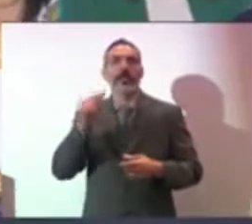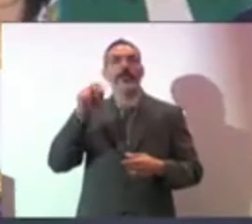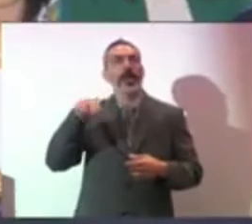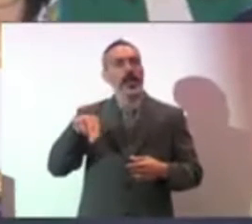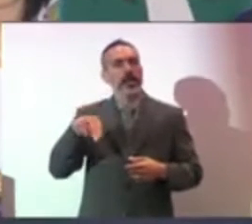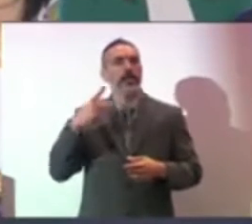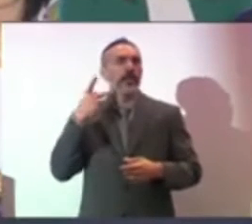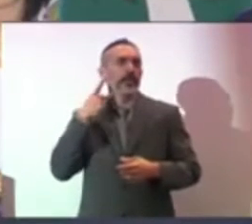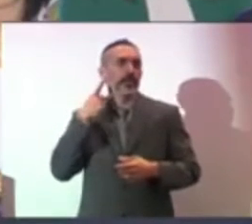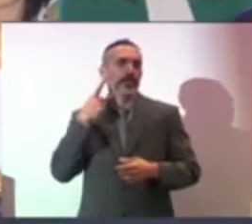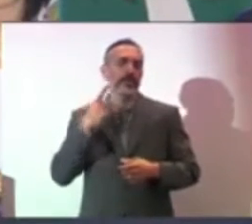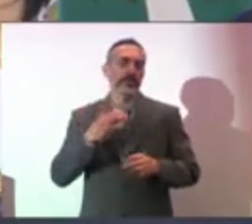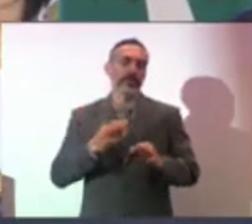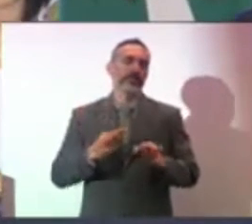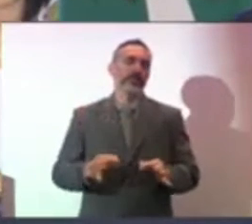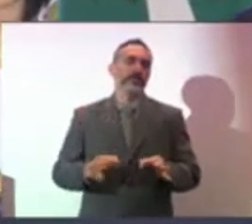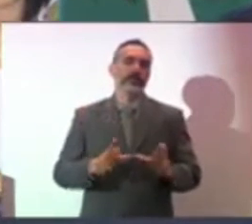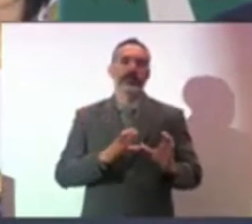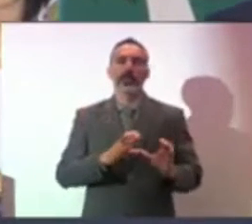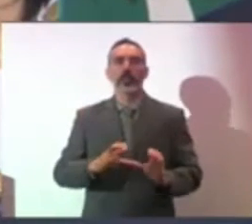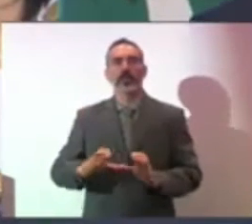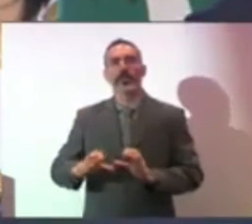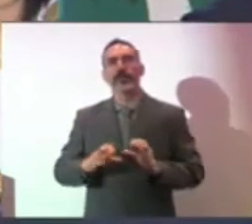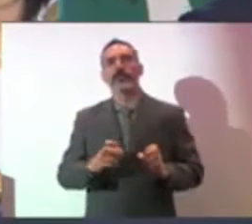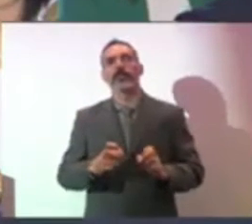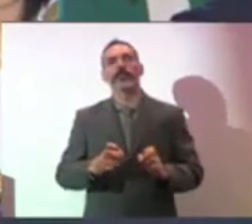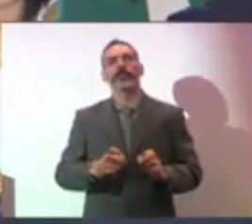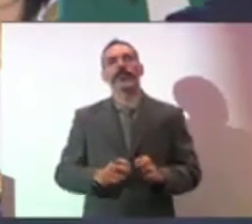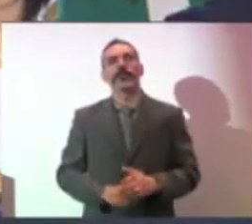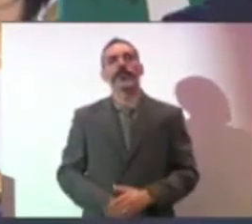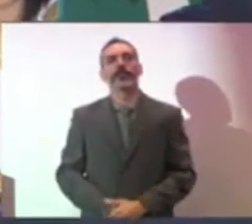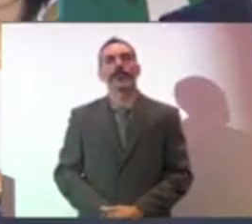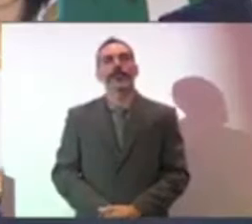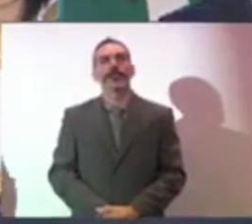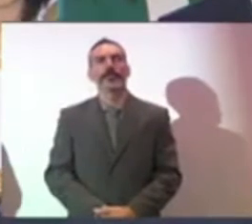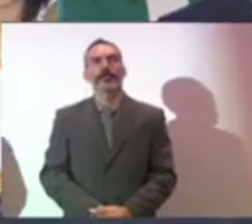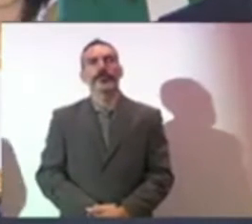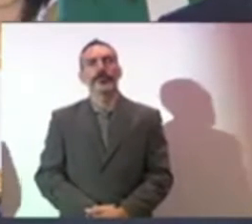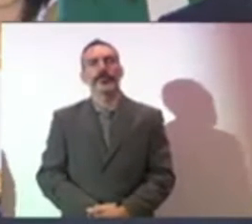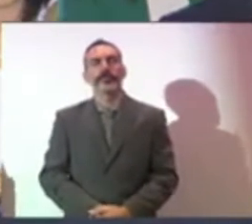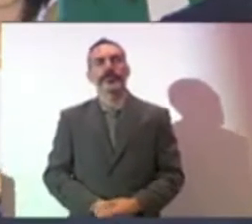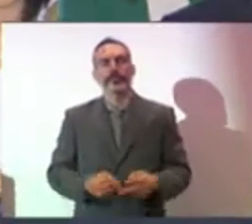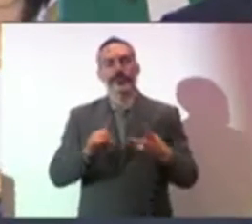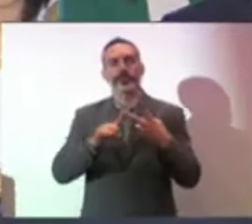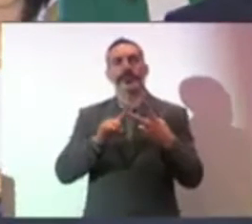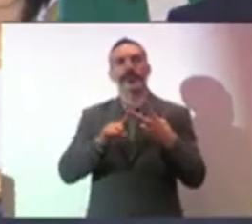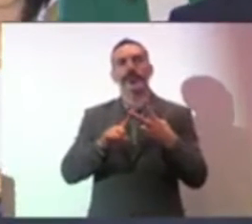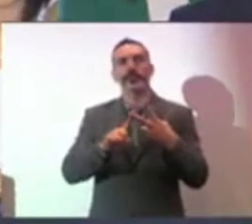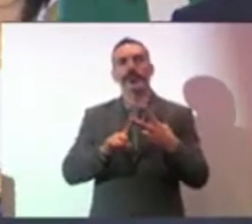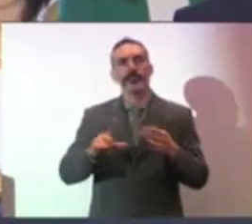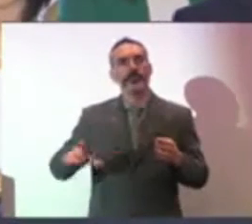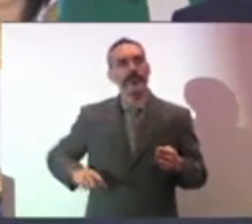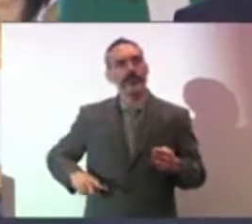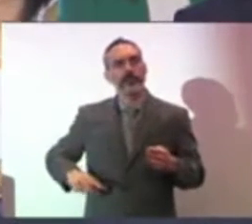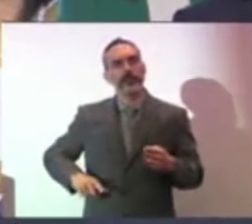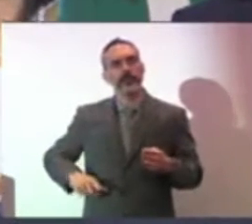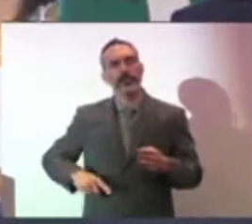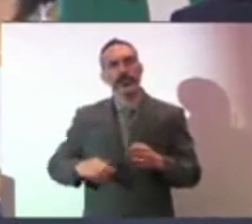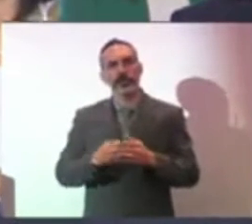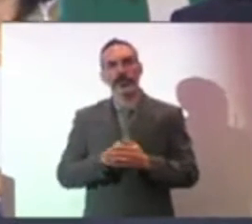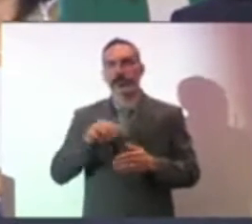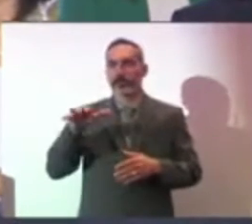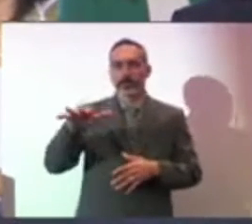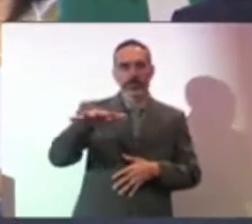municipio en los últimos lugares a nivel nacional. Segundo, ser un gobierno con